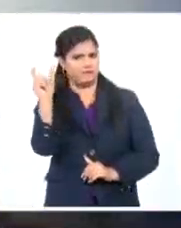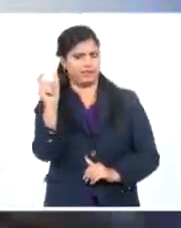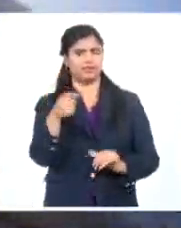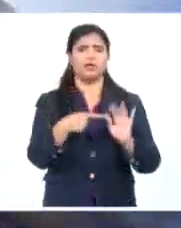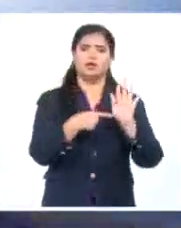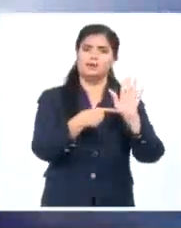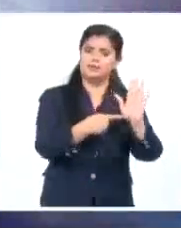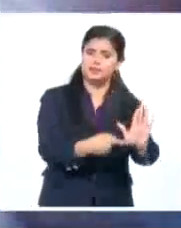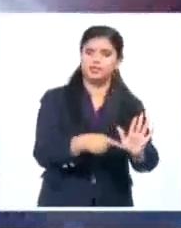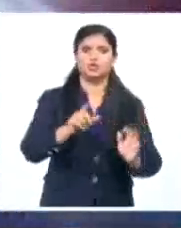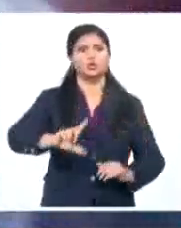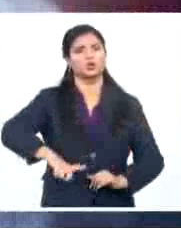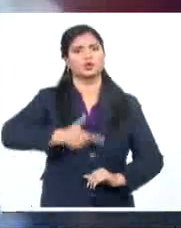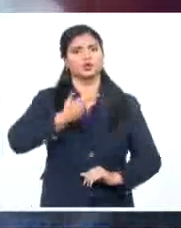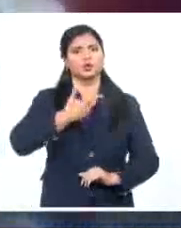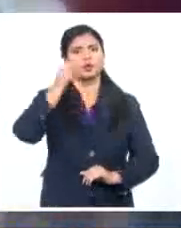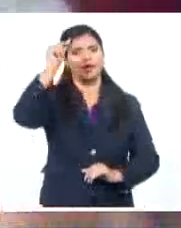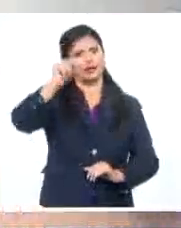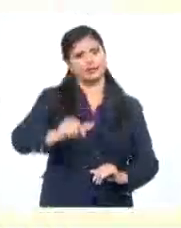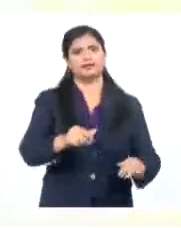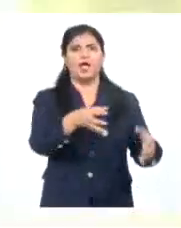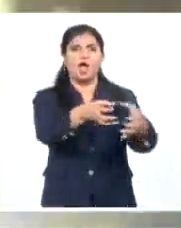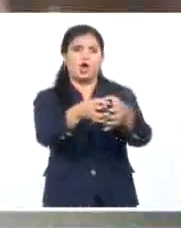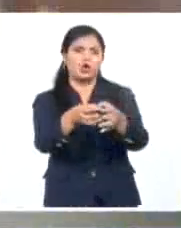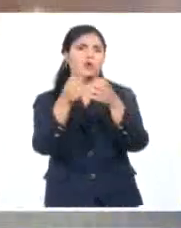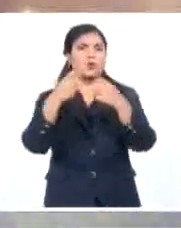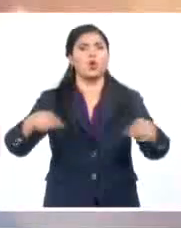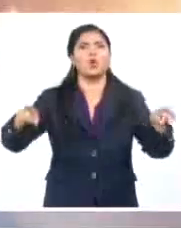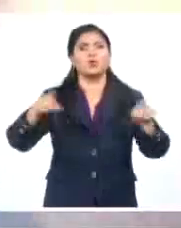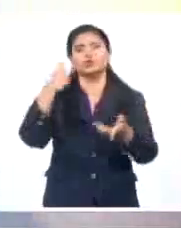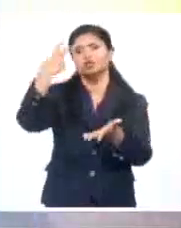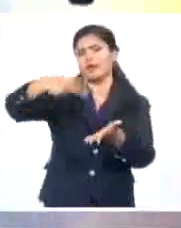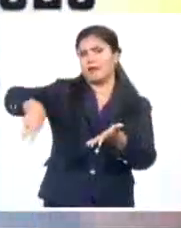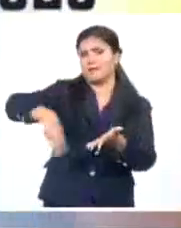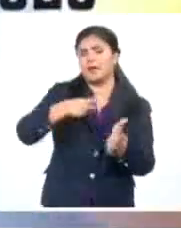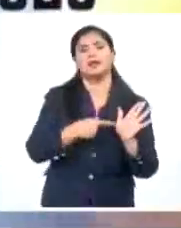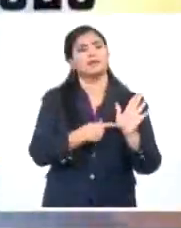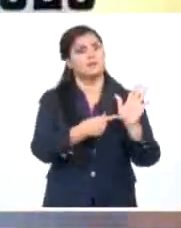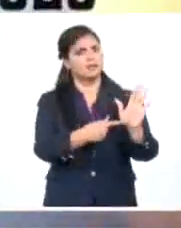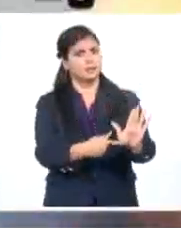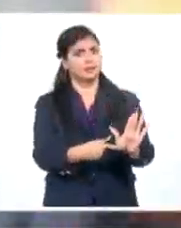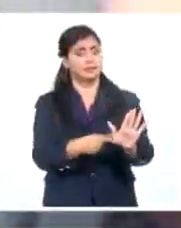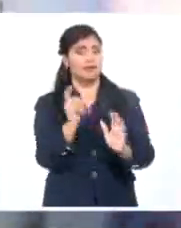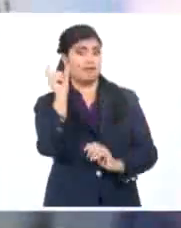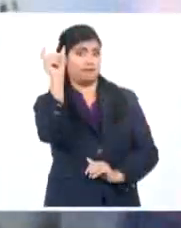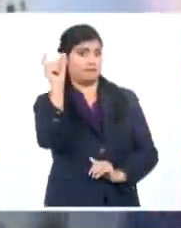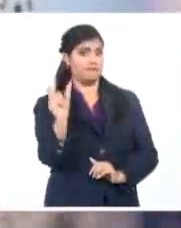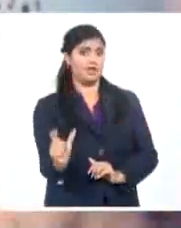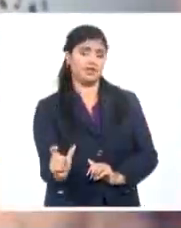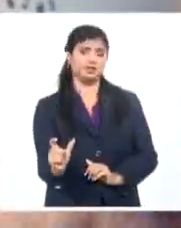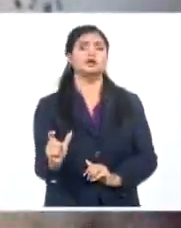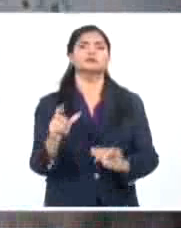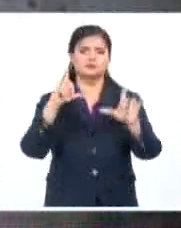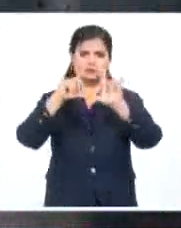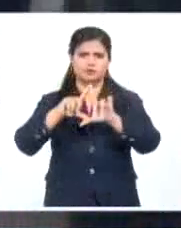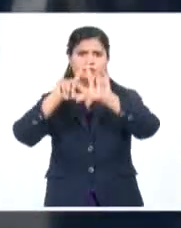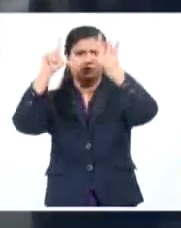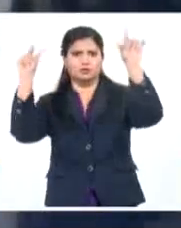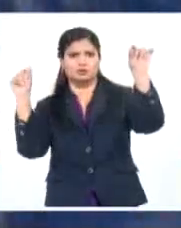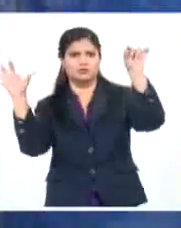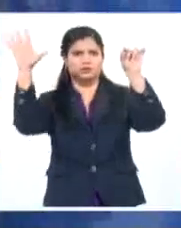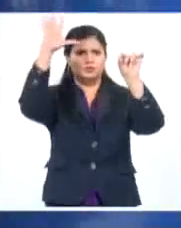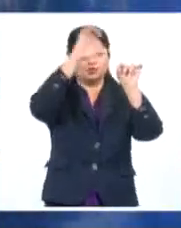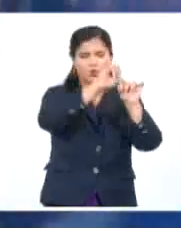presentaciones y artistas y agrupaciones de la música popular bailable cubana se prevé que los festejos lleguen a las comunidades mediante